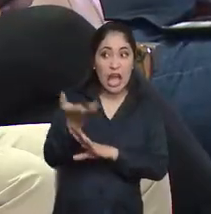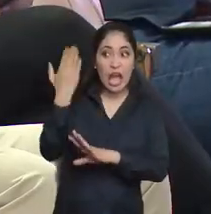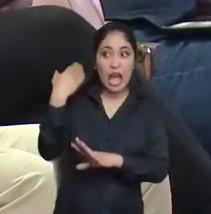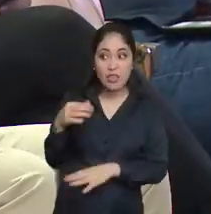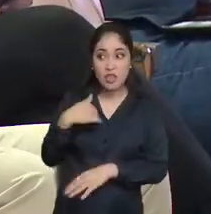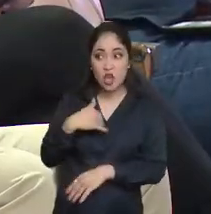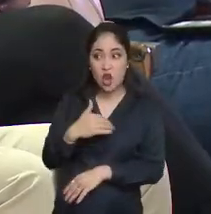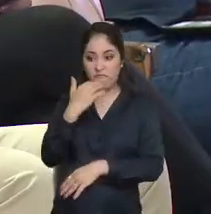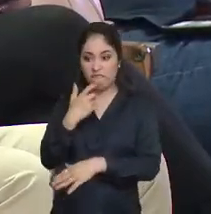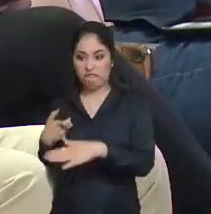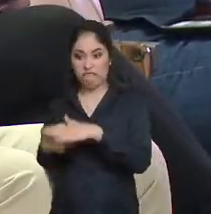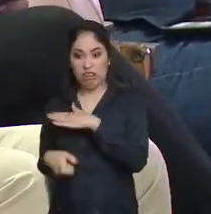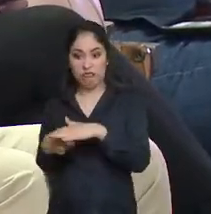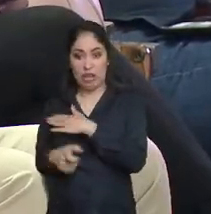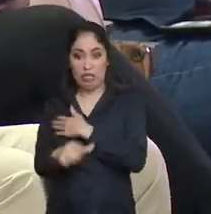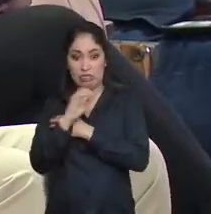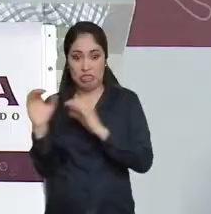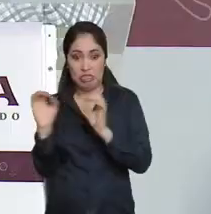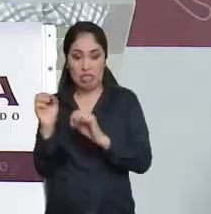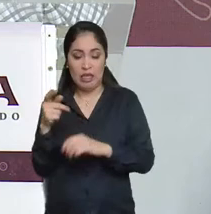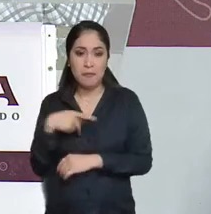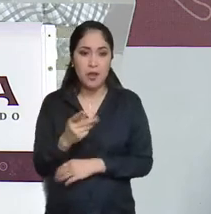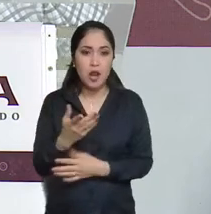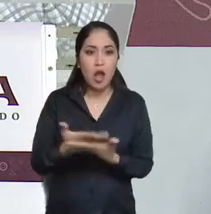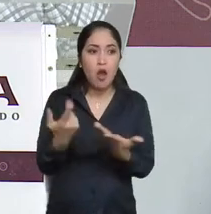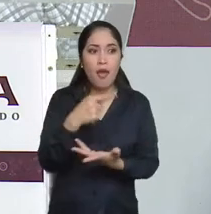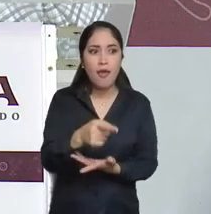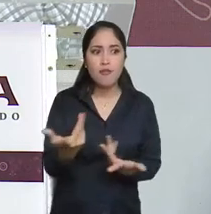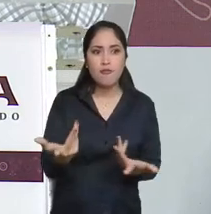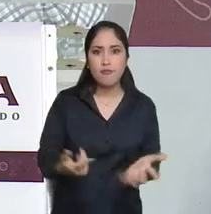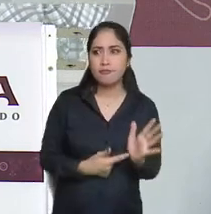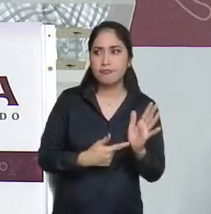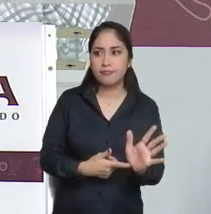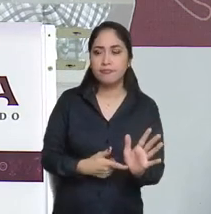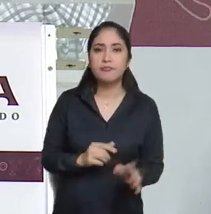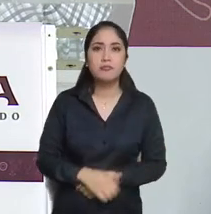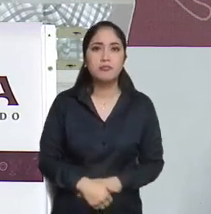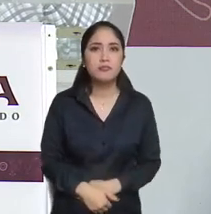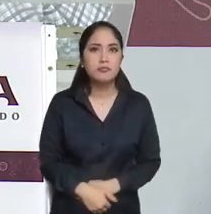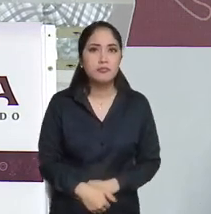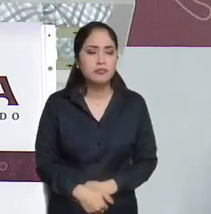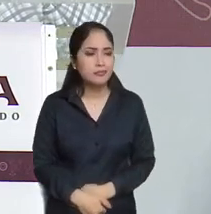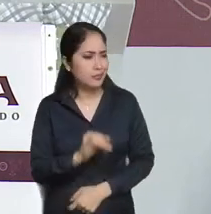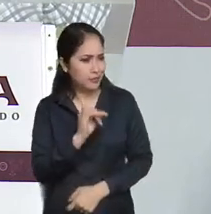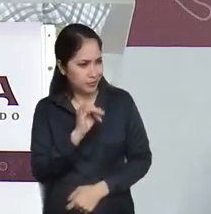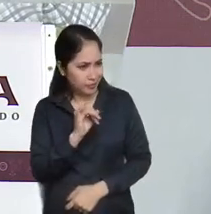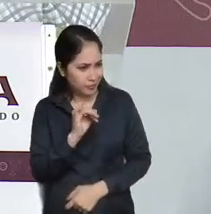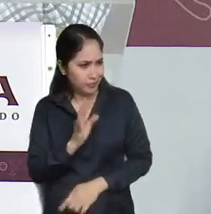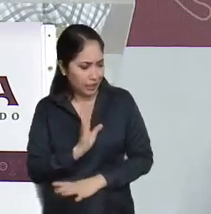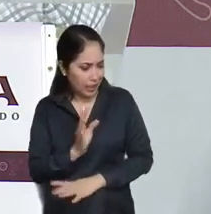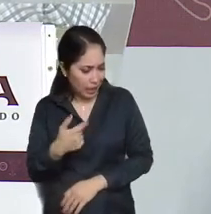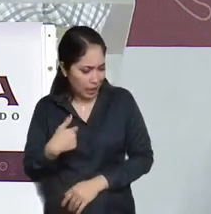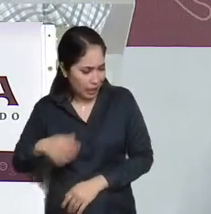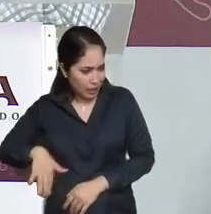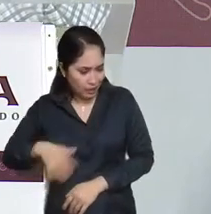Sí, todo eso ya lo dije yo, Alejandro. Ahorita los dije.